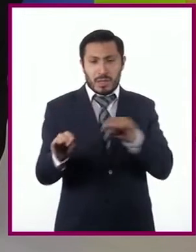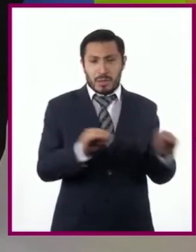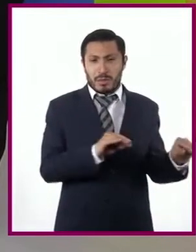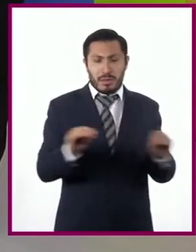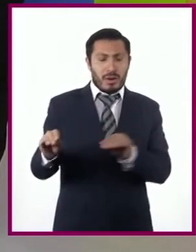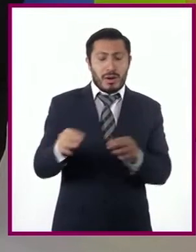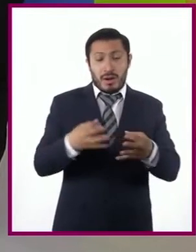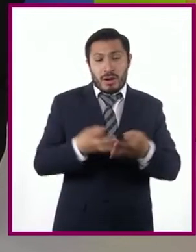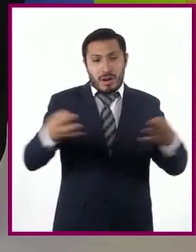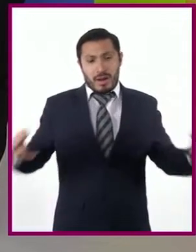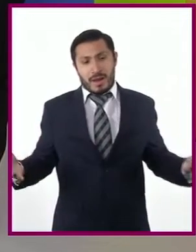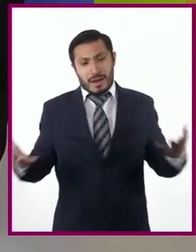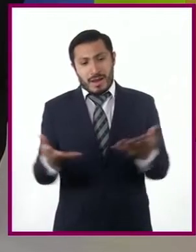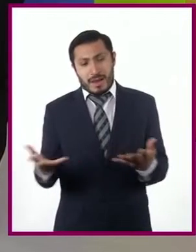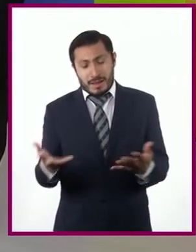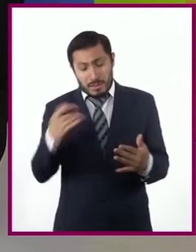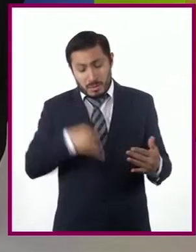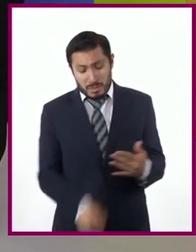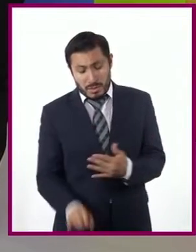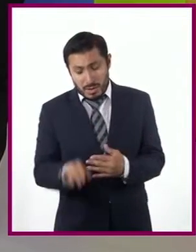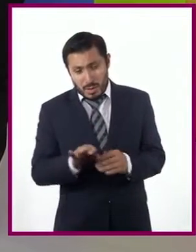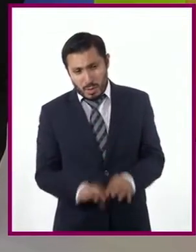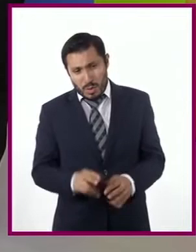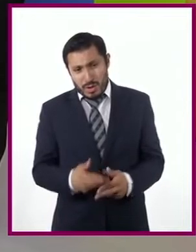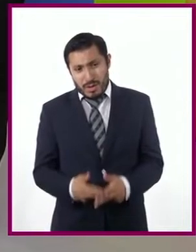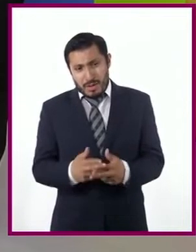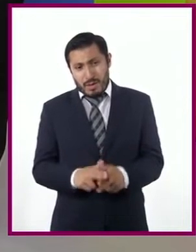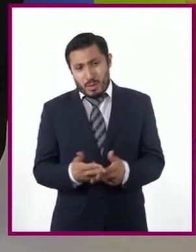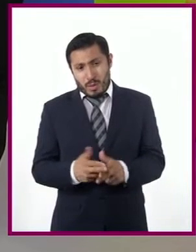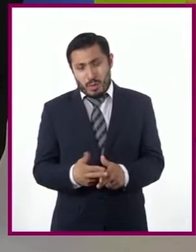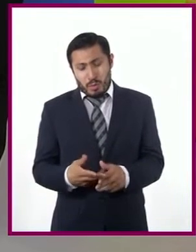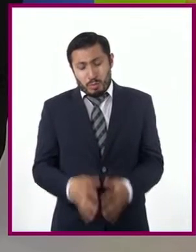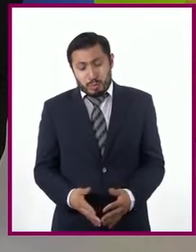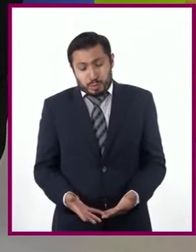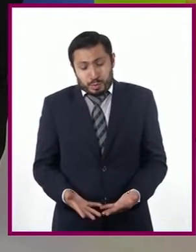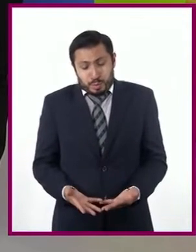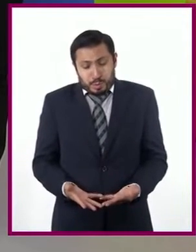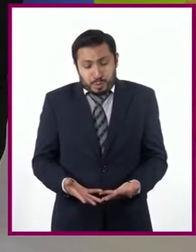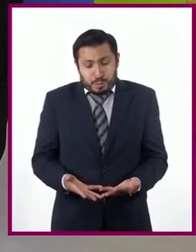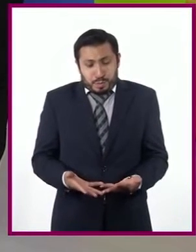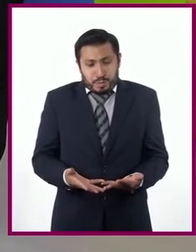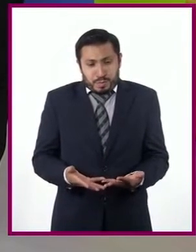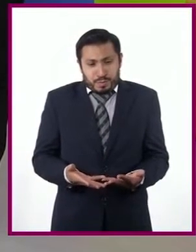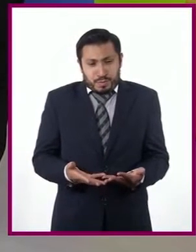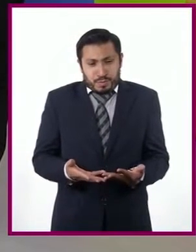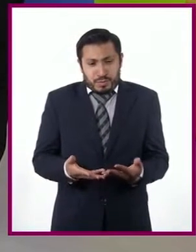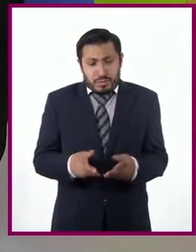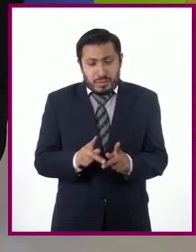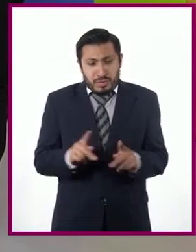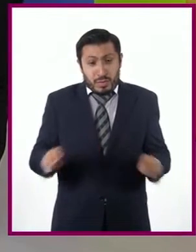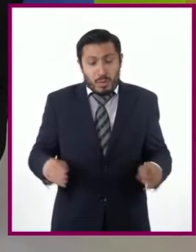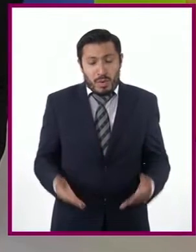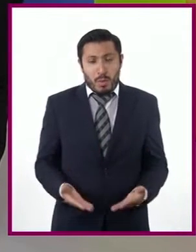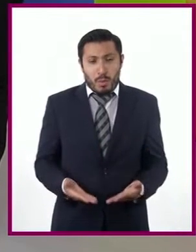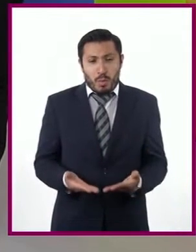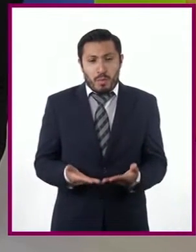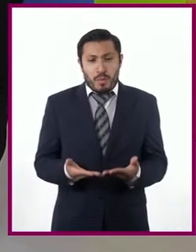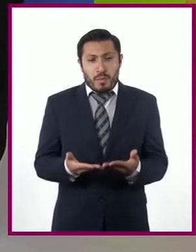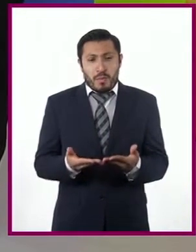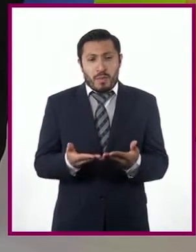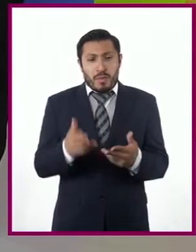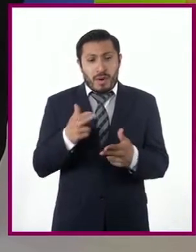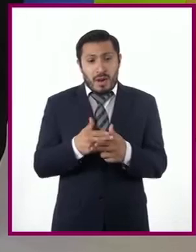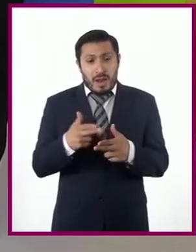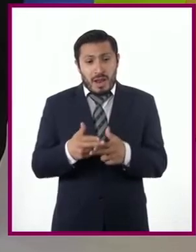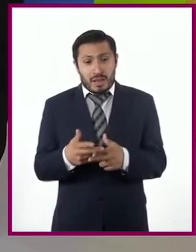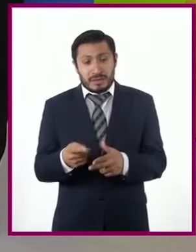que la capa de abajo, donde estaba el dinosaurio, fuera subiendo por más y más kilómetros, hasta llegar a unos